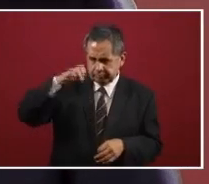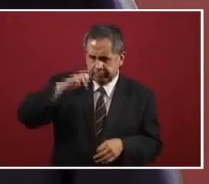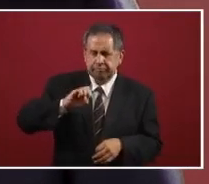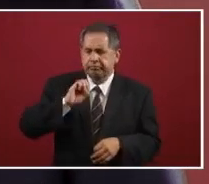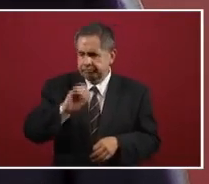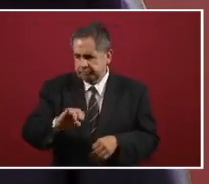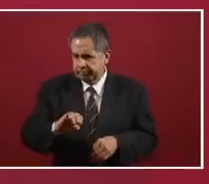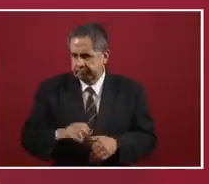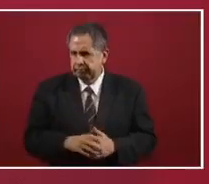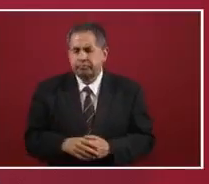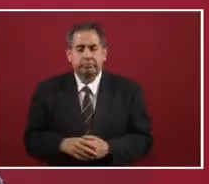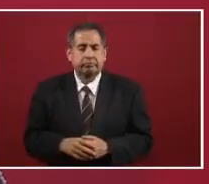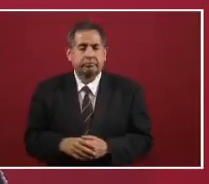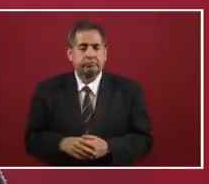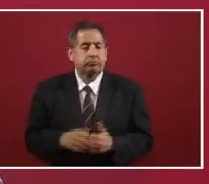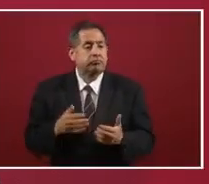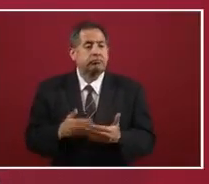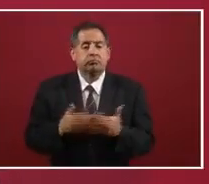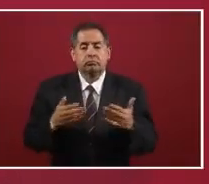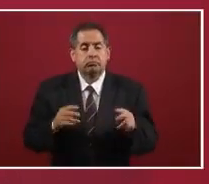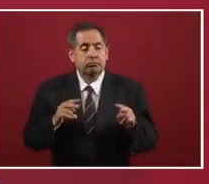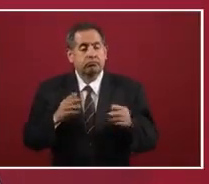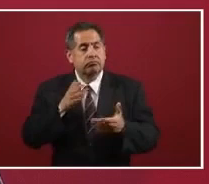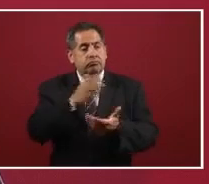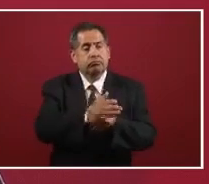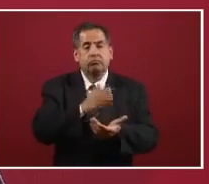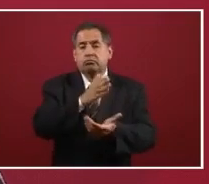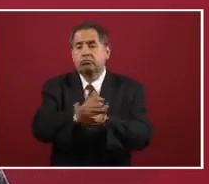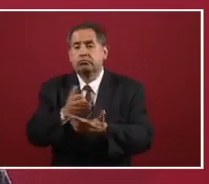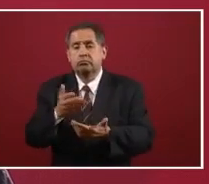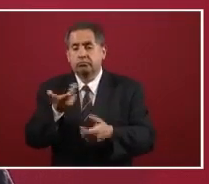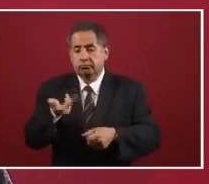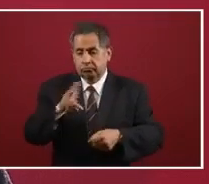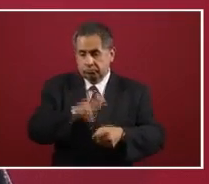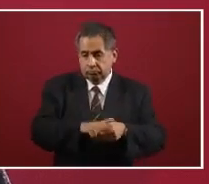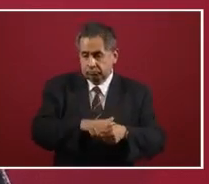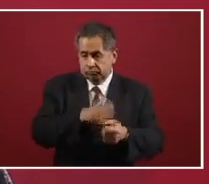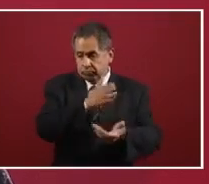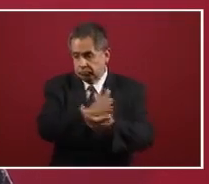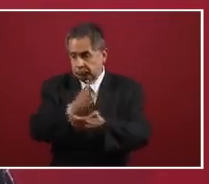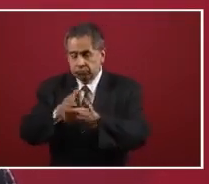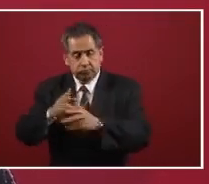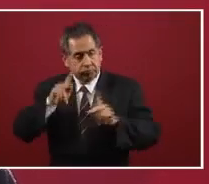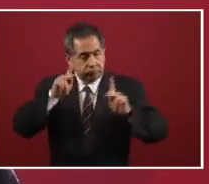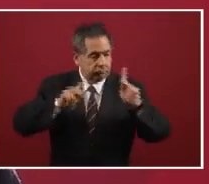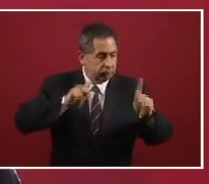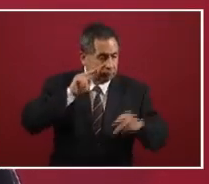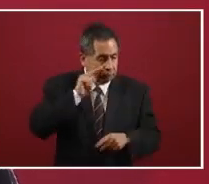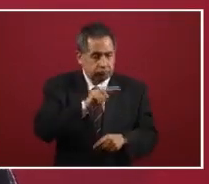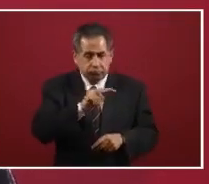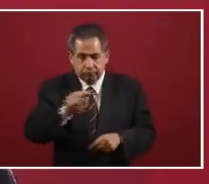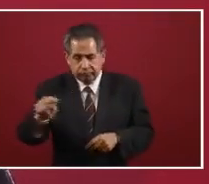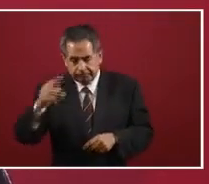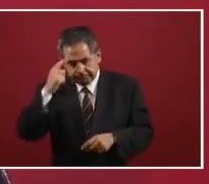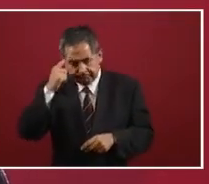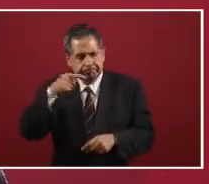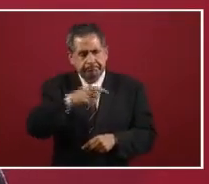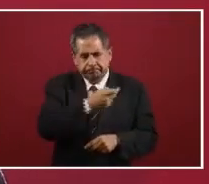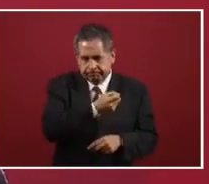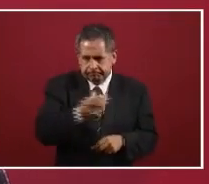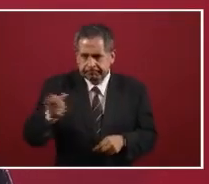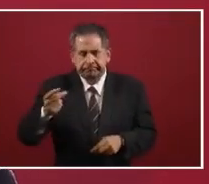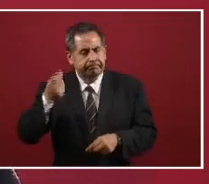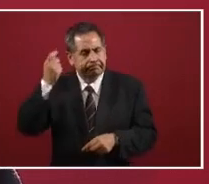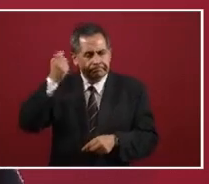Ahora, en la visita que estamos haciendo a hospitales, siempre están los pensionados, los